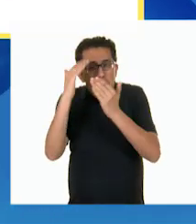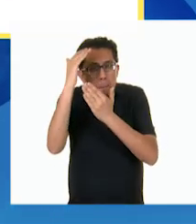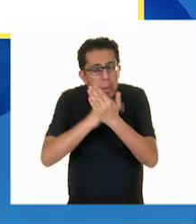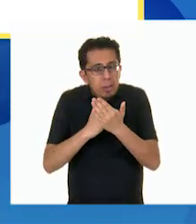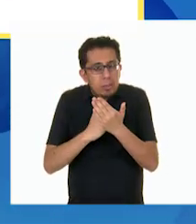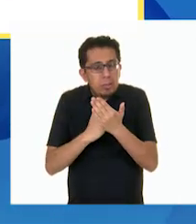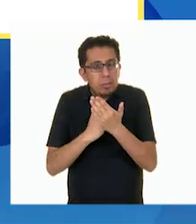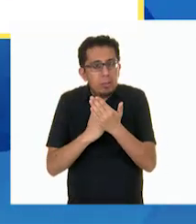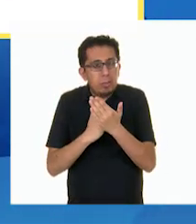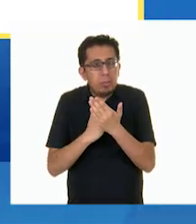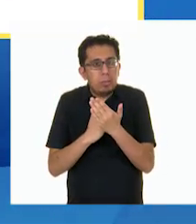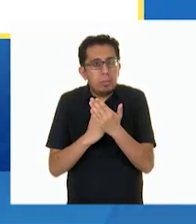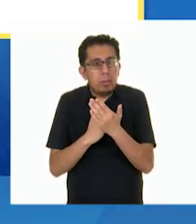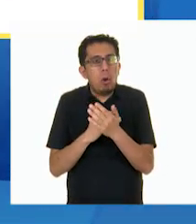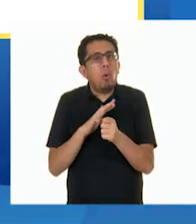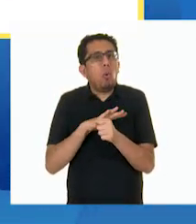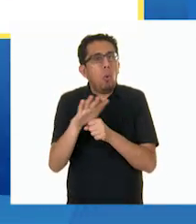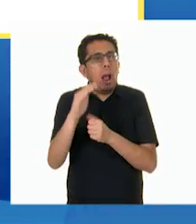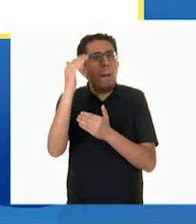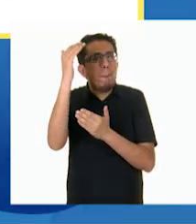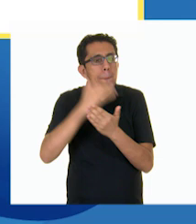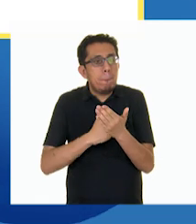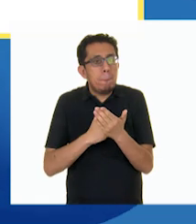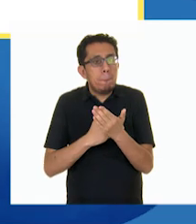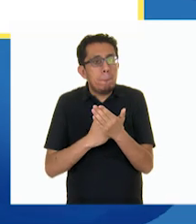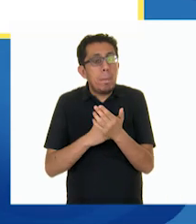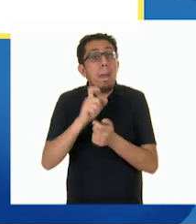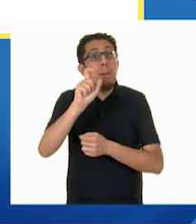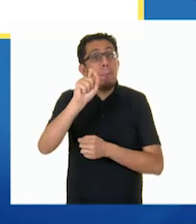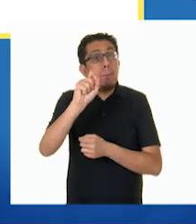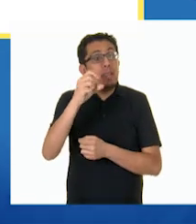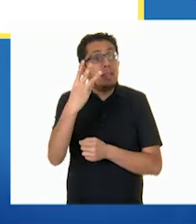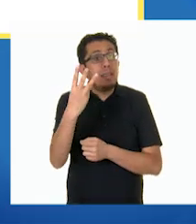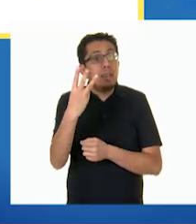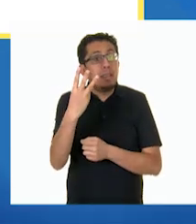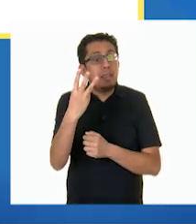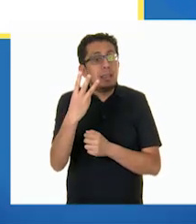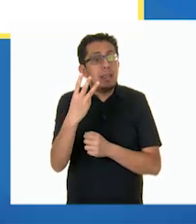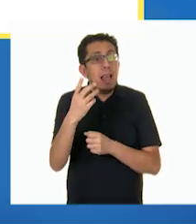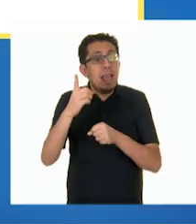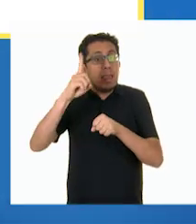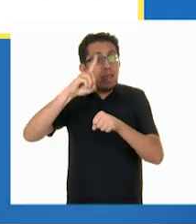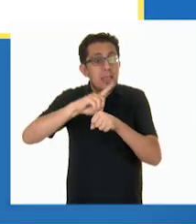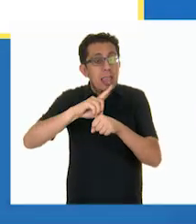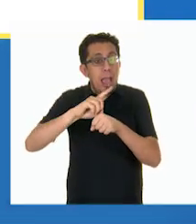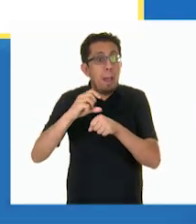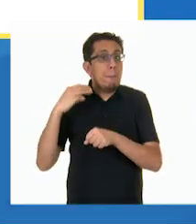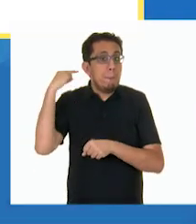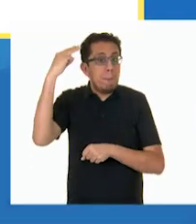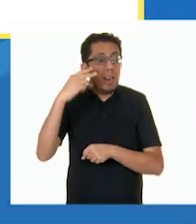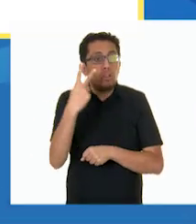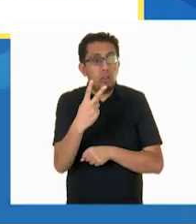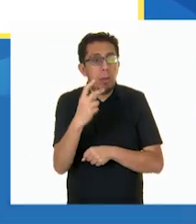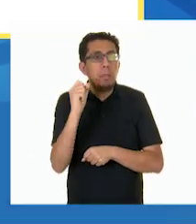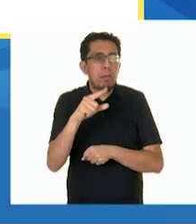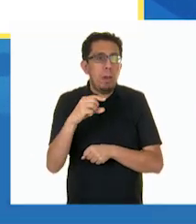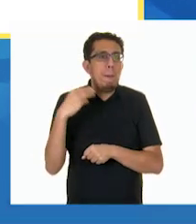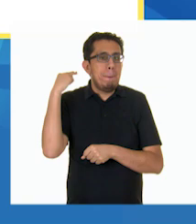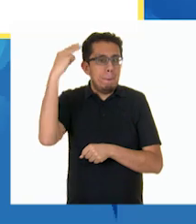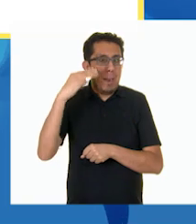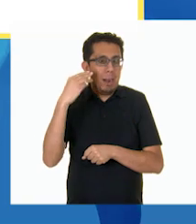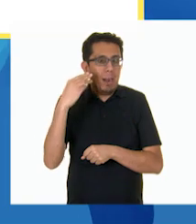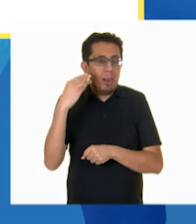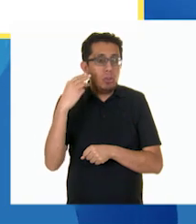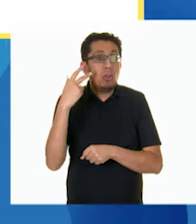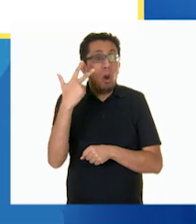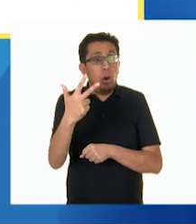decir, ¿en cuál 23, hubo 27, 28, menos, 29, hizo 29? menos calor? 23. El marzo 2 y el día marzo 8.